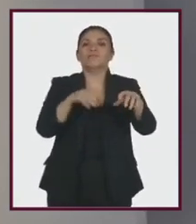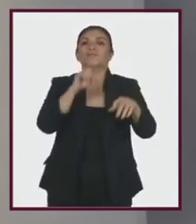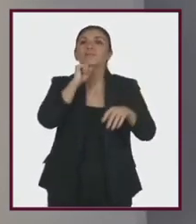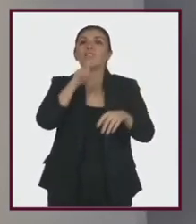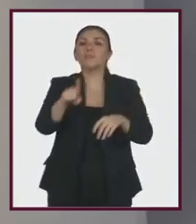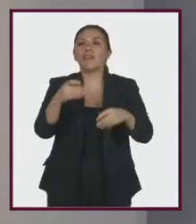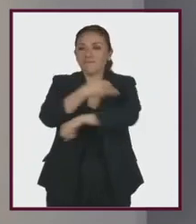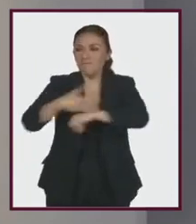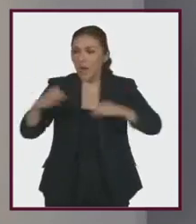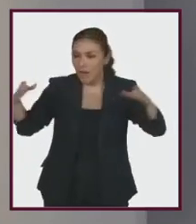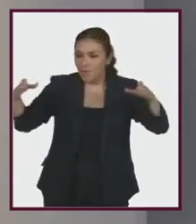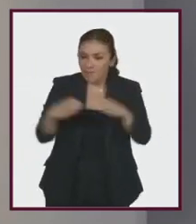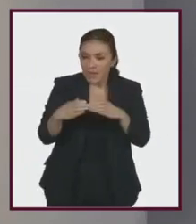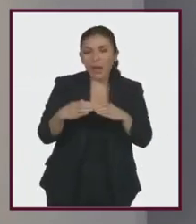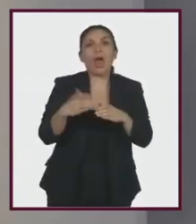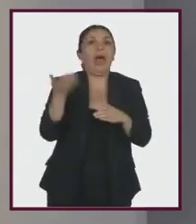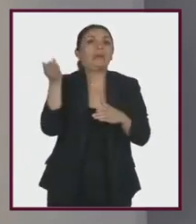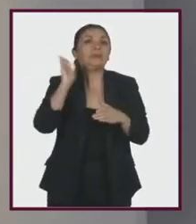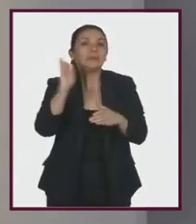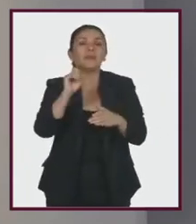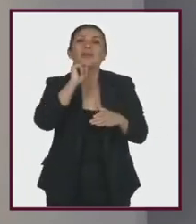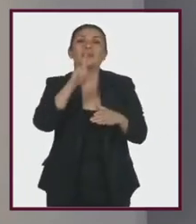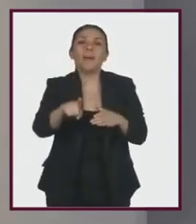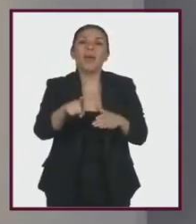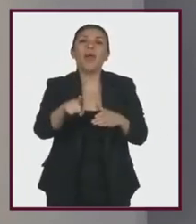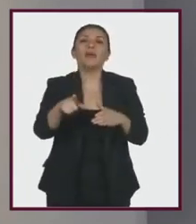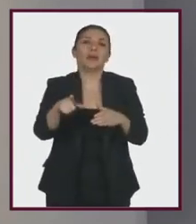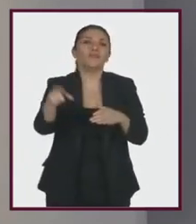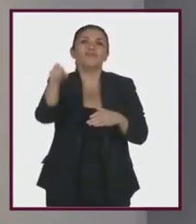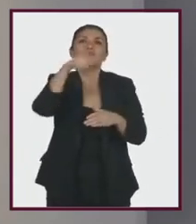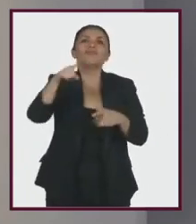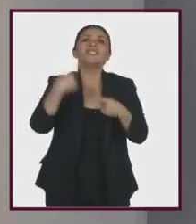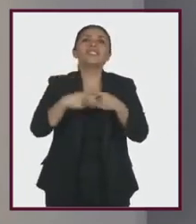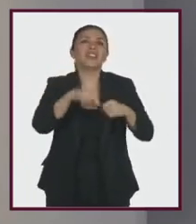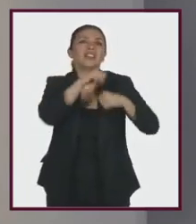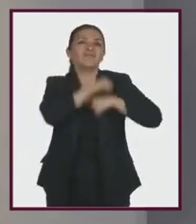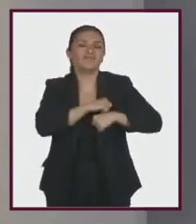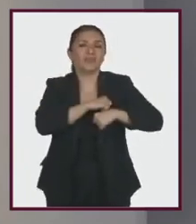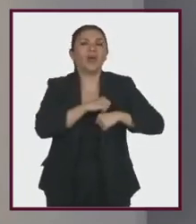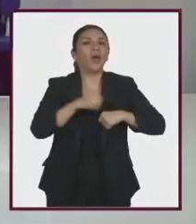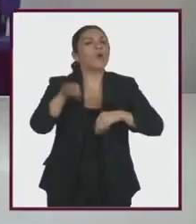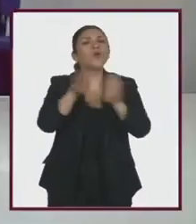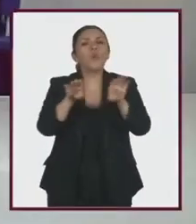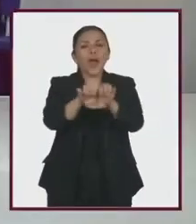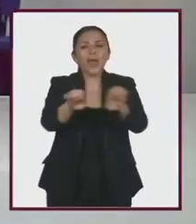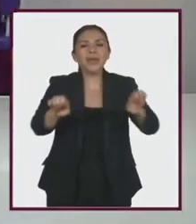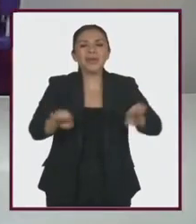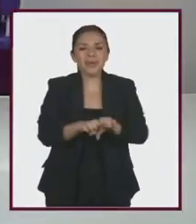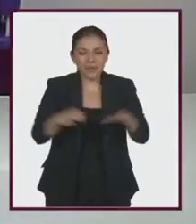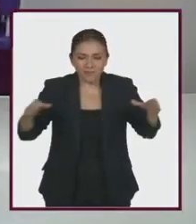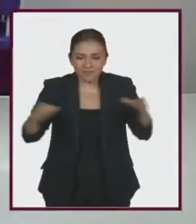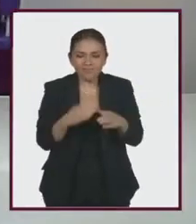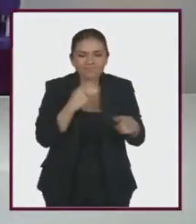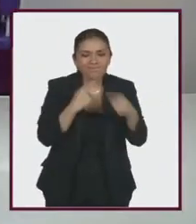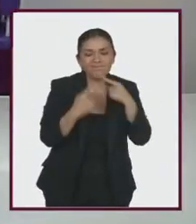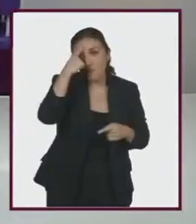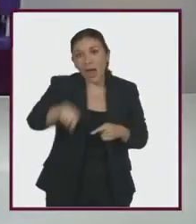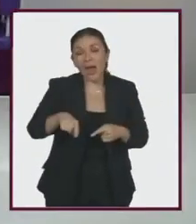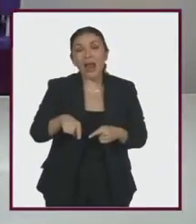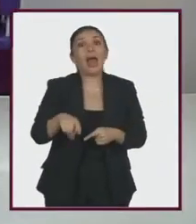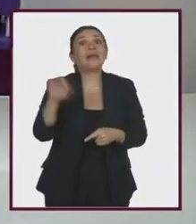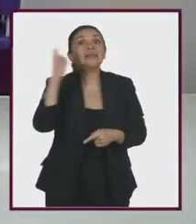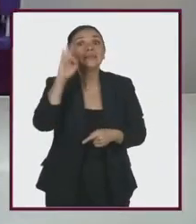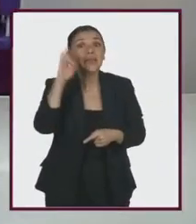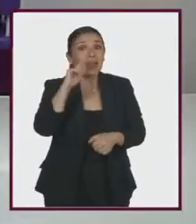la familia y en su caso los prestadores de servicios, un equipo para el tratamiento en caso de que